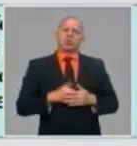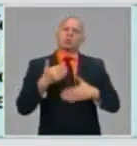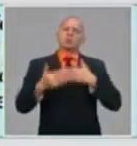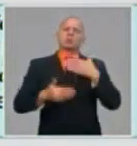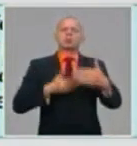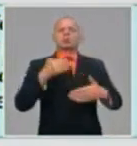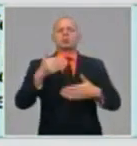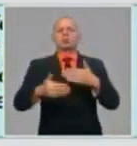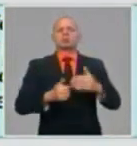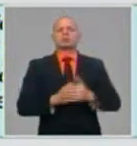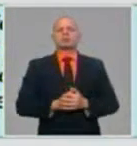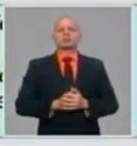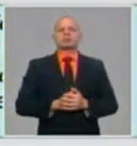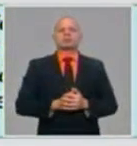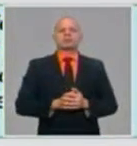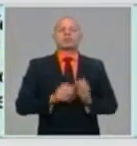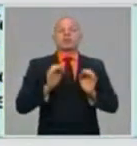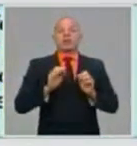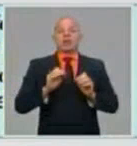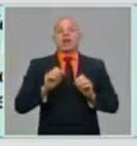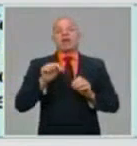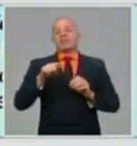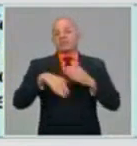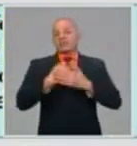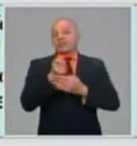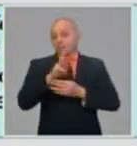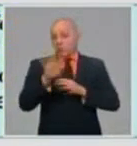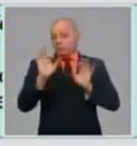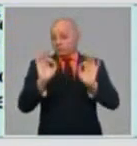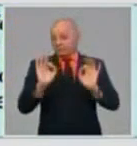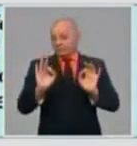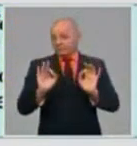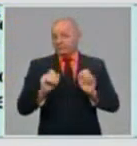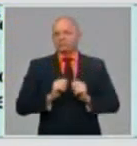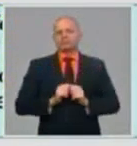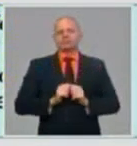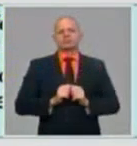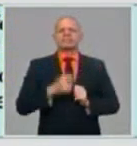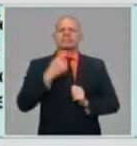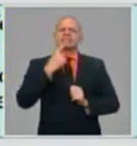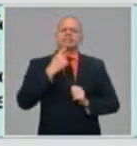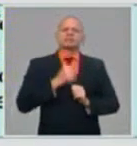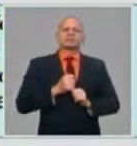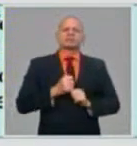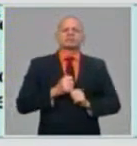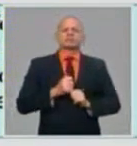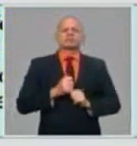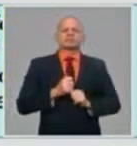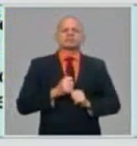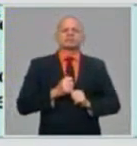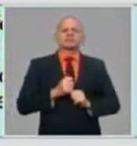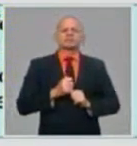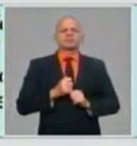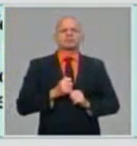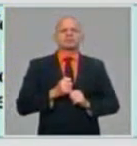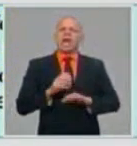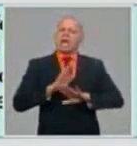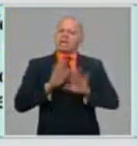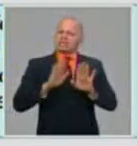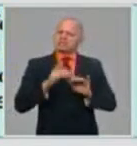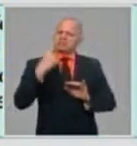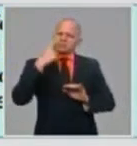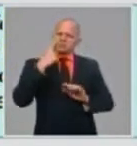más. El mismo 24 sacó este. Dice: hay leyes de gravitación, tanto físicas